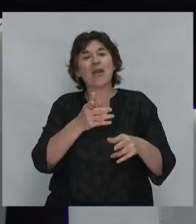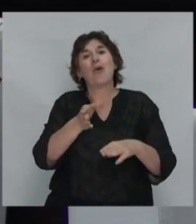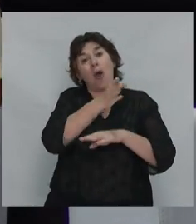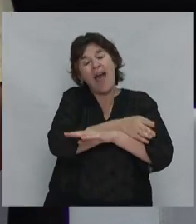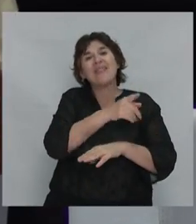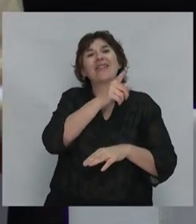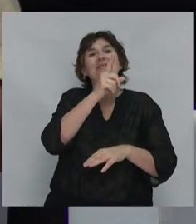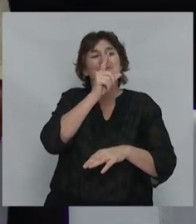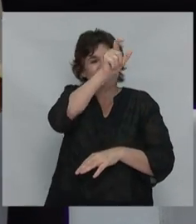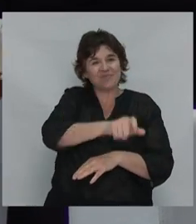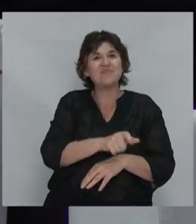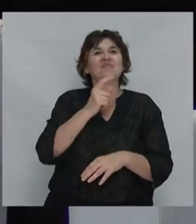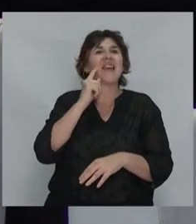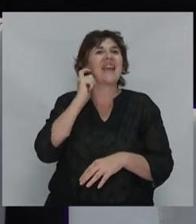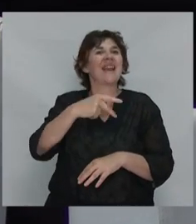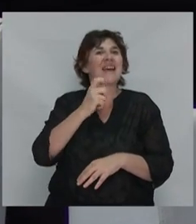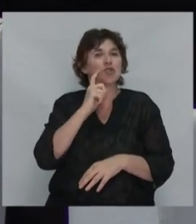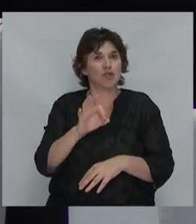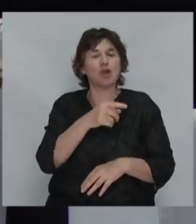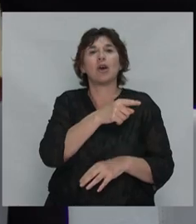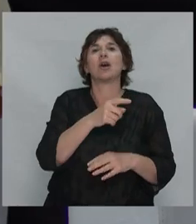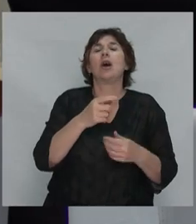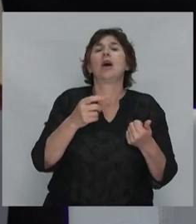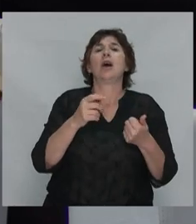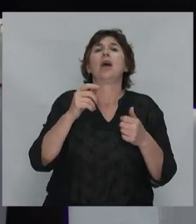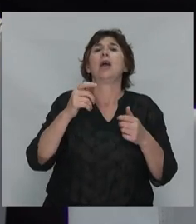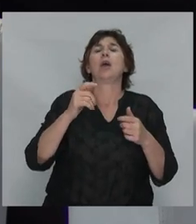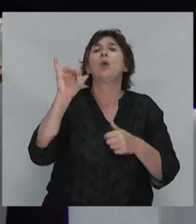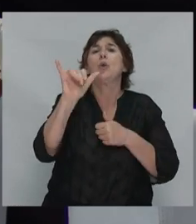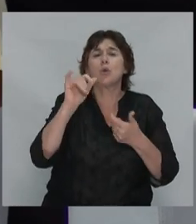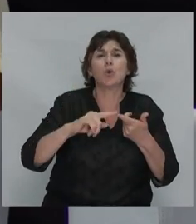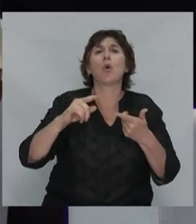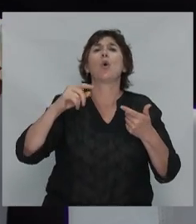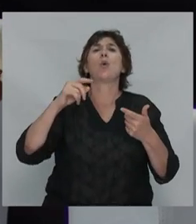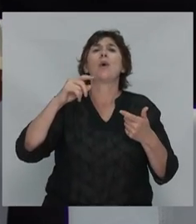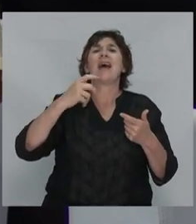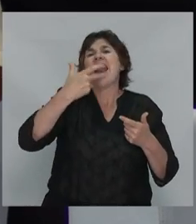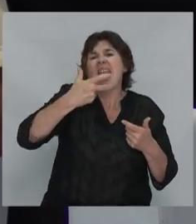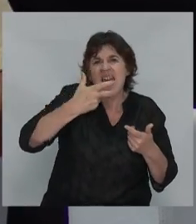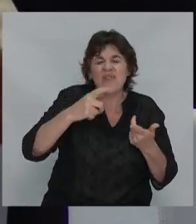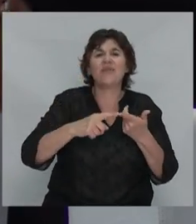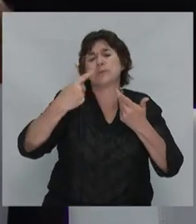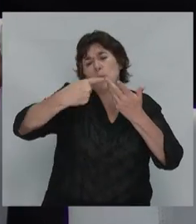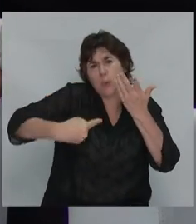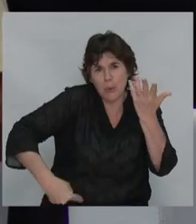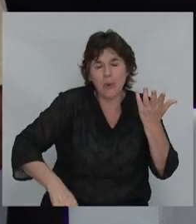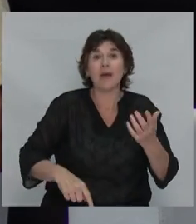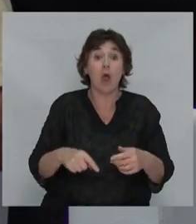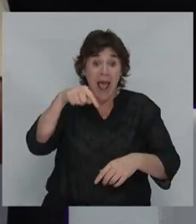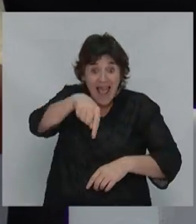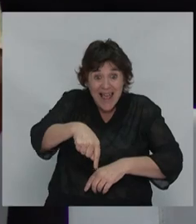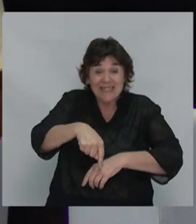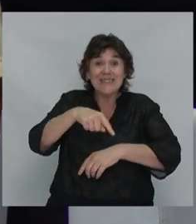ignacio medios de comunicación youtube netflix etcétera entonces usted ya podría decir que vivimos este